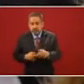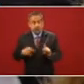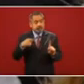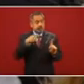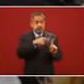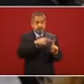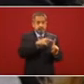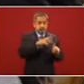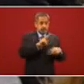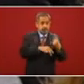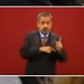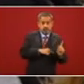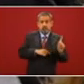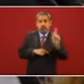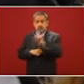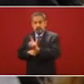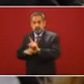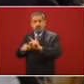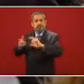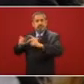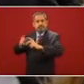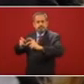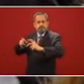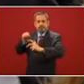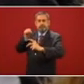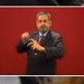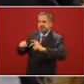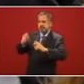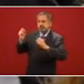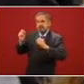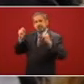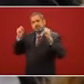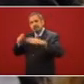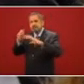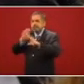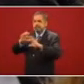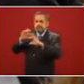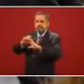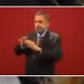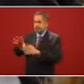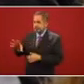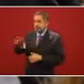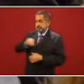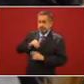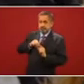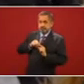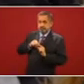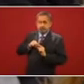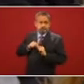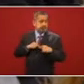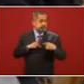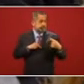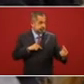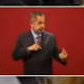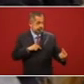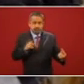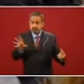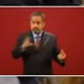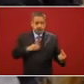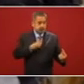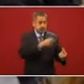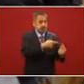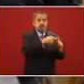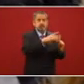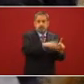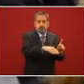falleció fue a un concierto en el Palacio de los Deportes. Sí. Sí, y ya después otra persona que está viva, que